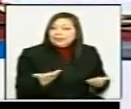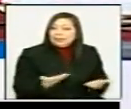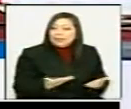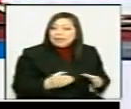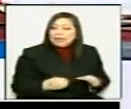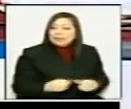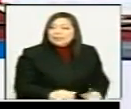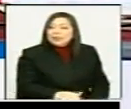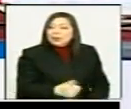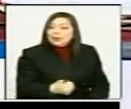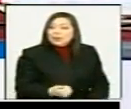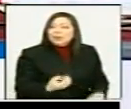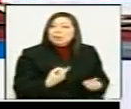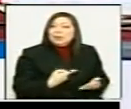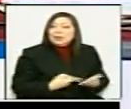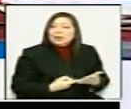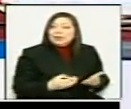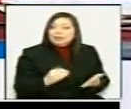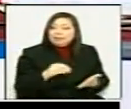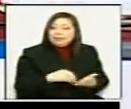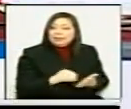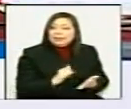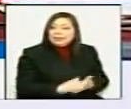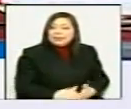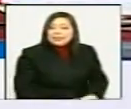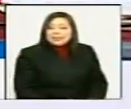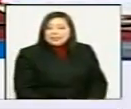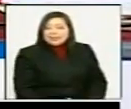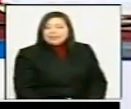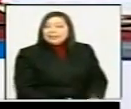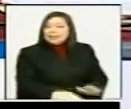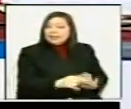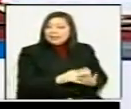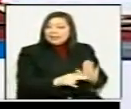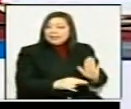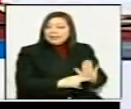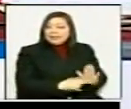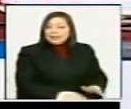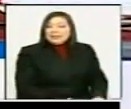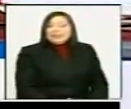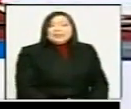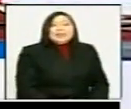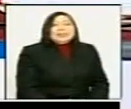hacer otro porque estaba contra las normas y la ley.